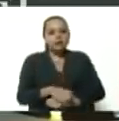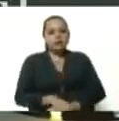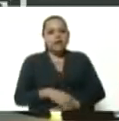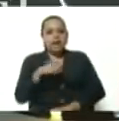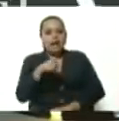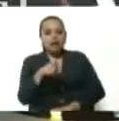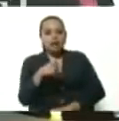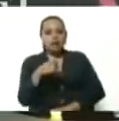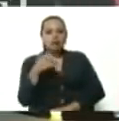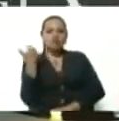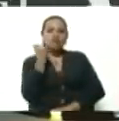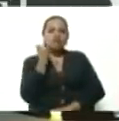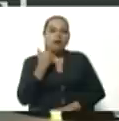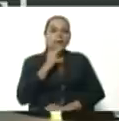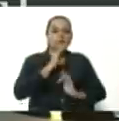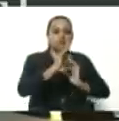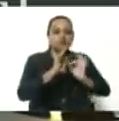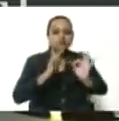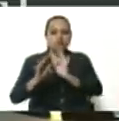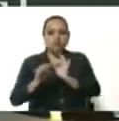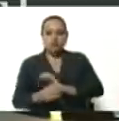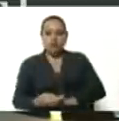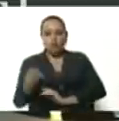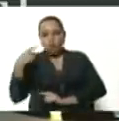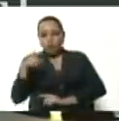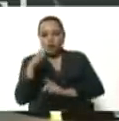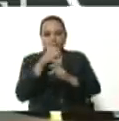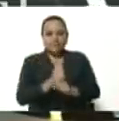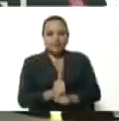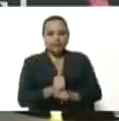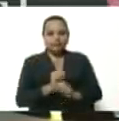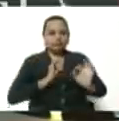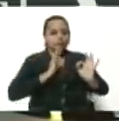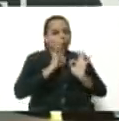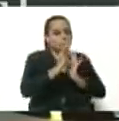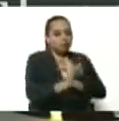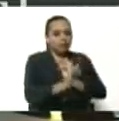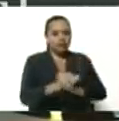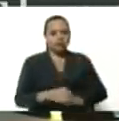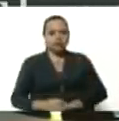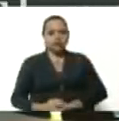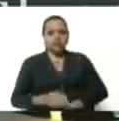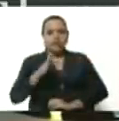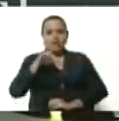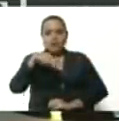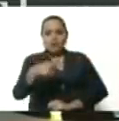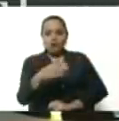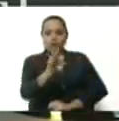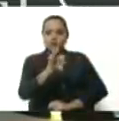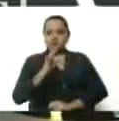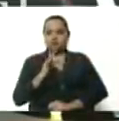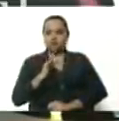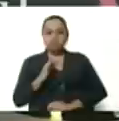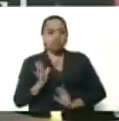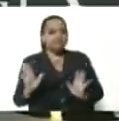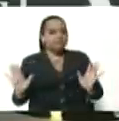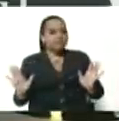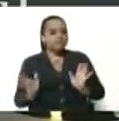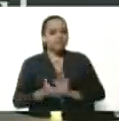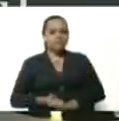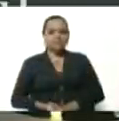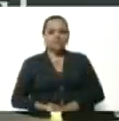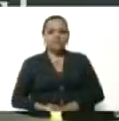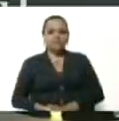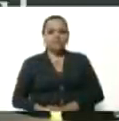virus altamente contagioso. El que menos se lo espera, se contagia. Y después de contagiado, no vale Santa Lucía.